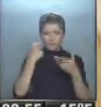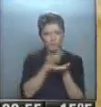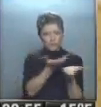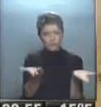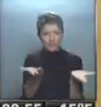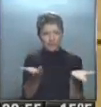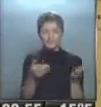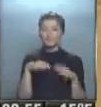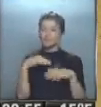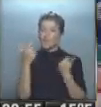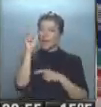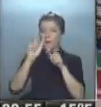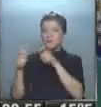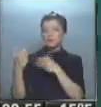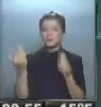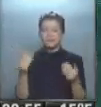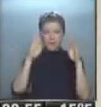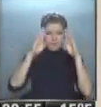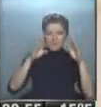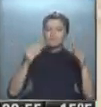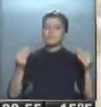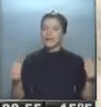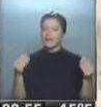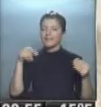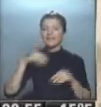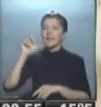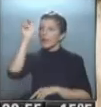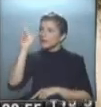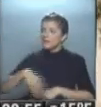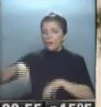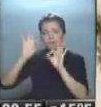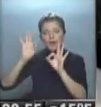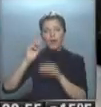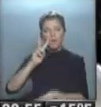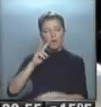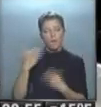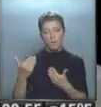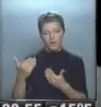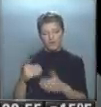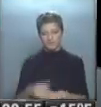expectativa de la población es que podamos transmitir y que llegue a todo el país estas instancias.